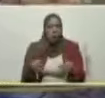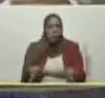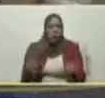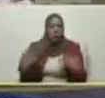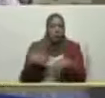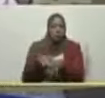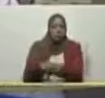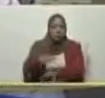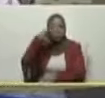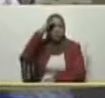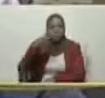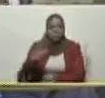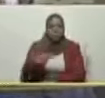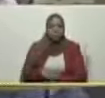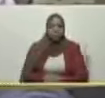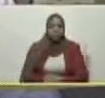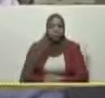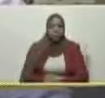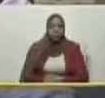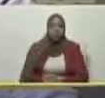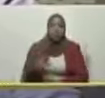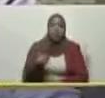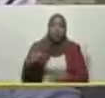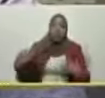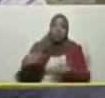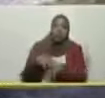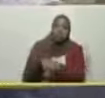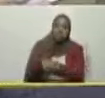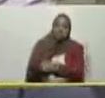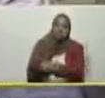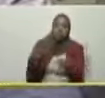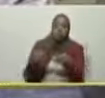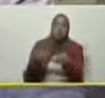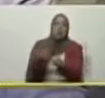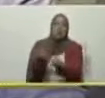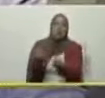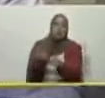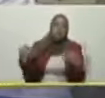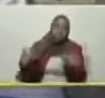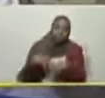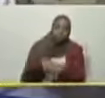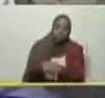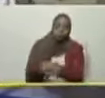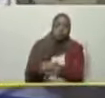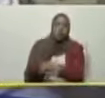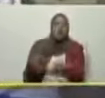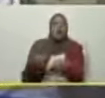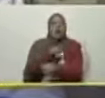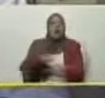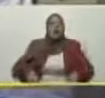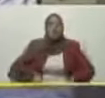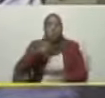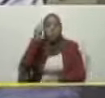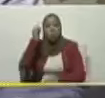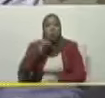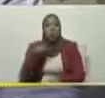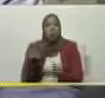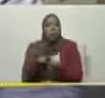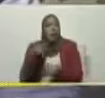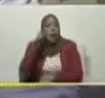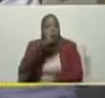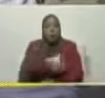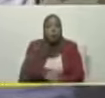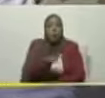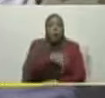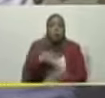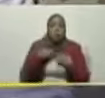se fusiona con el pueblo. Es una fusión. Porque ¿qué es la Fuerza Armada? El pueblo en armas, el pueblo en uniforme,